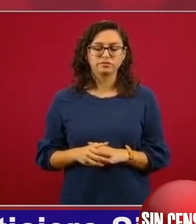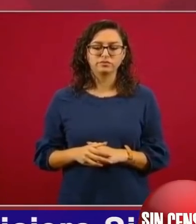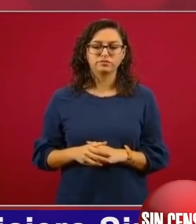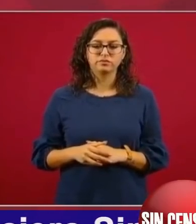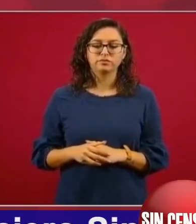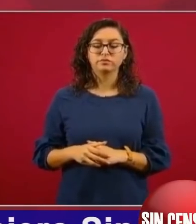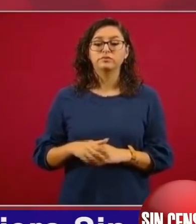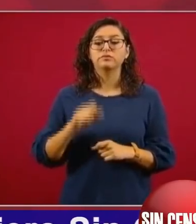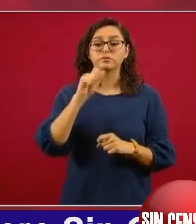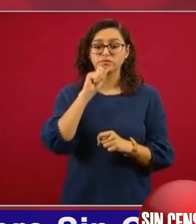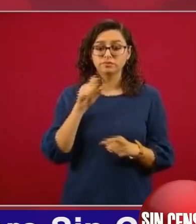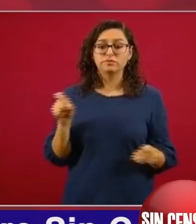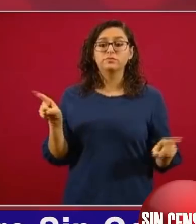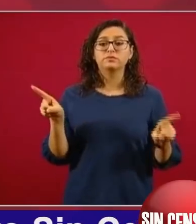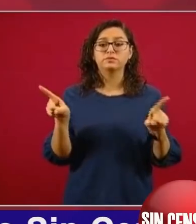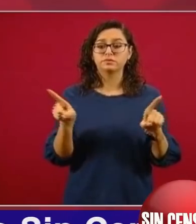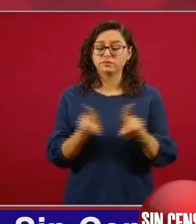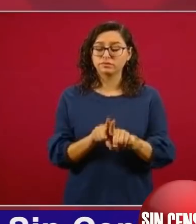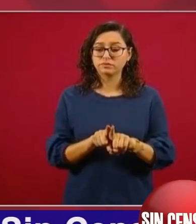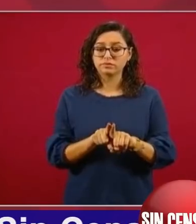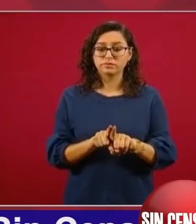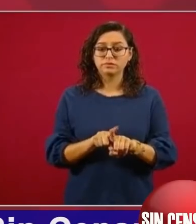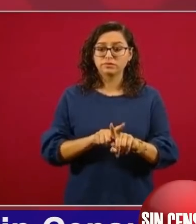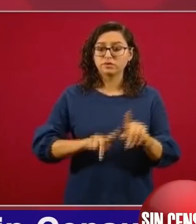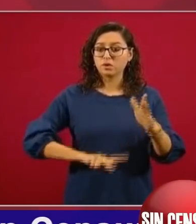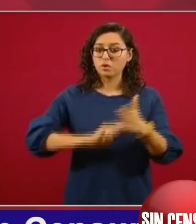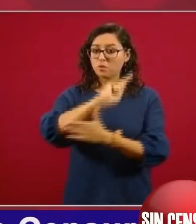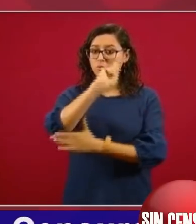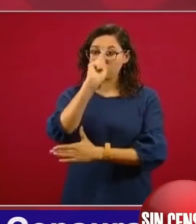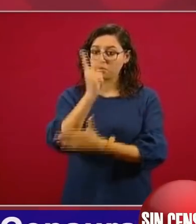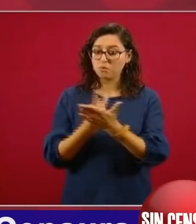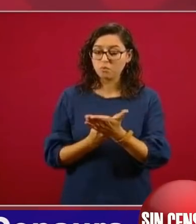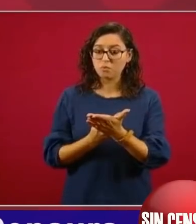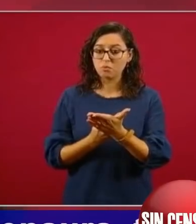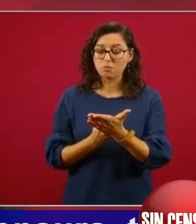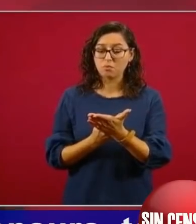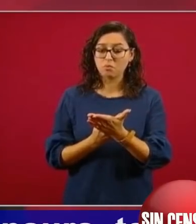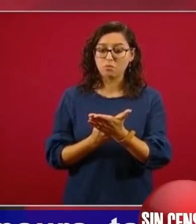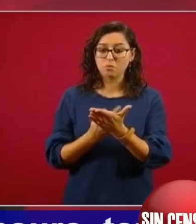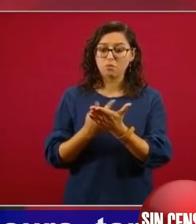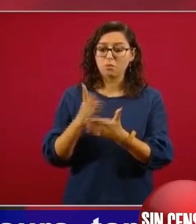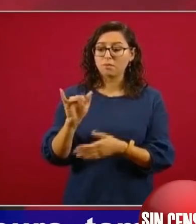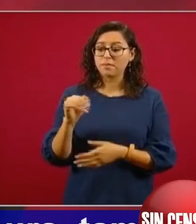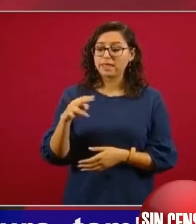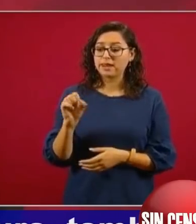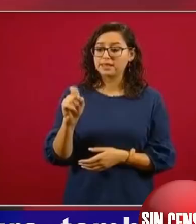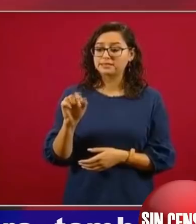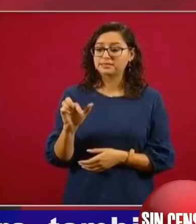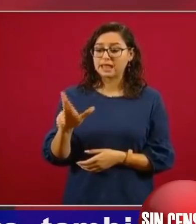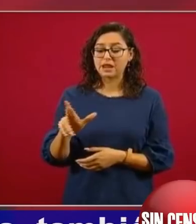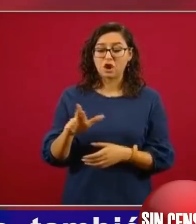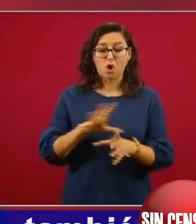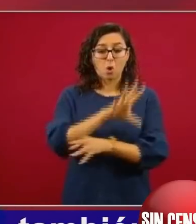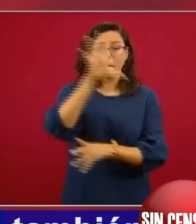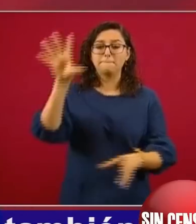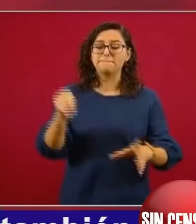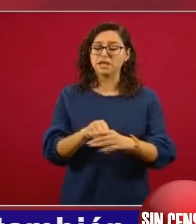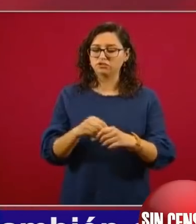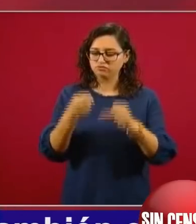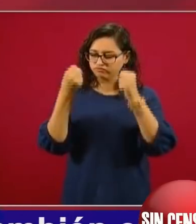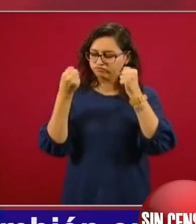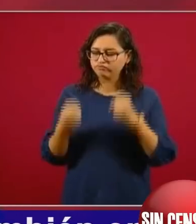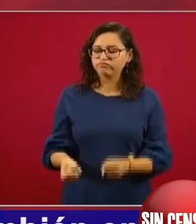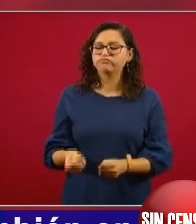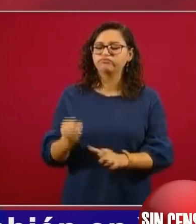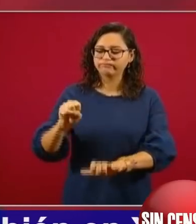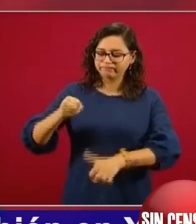Están garantizados todos los programas de bienestar,